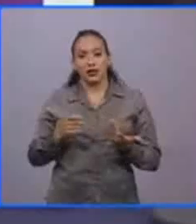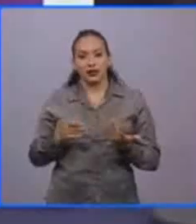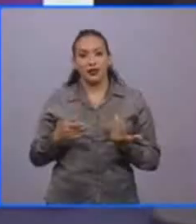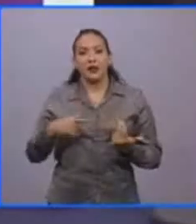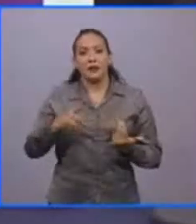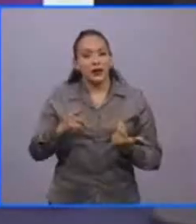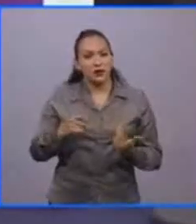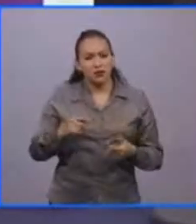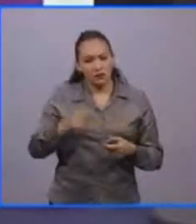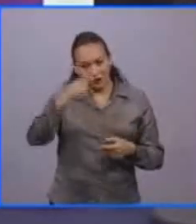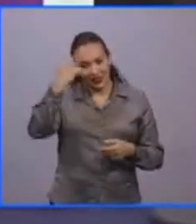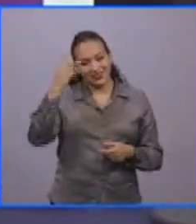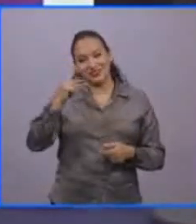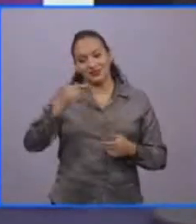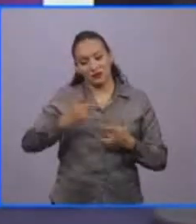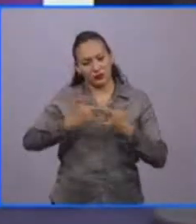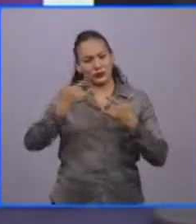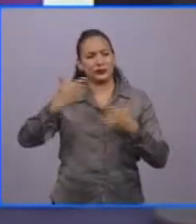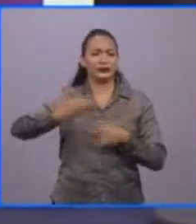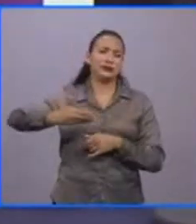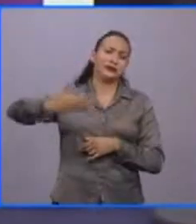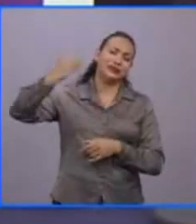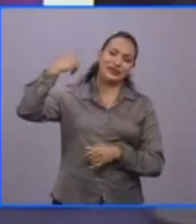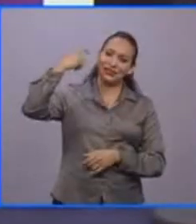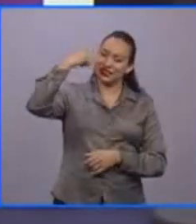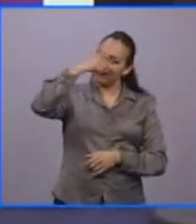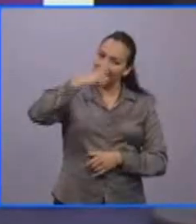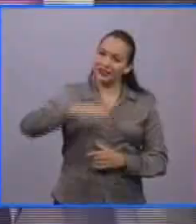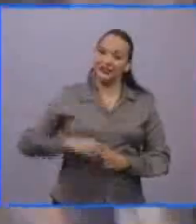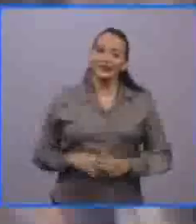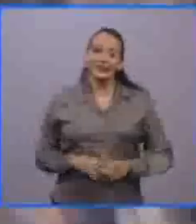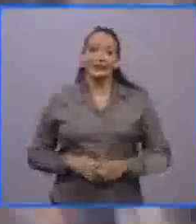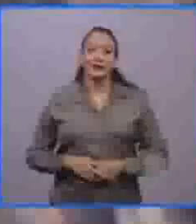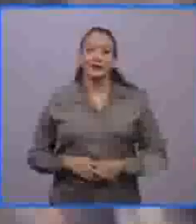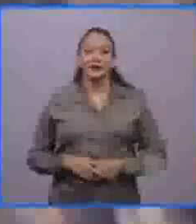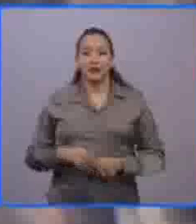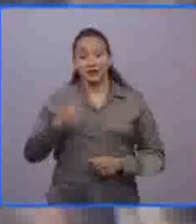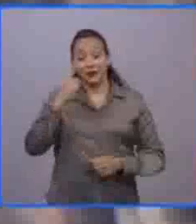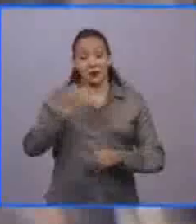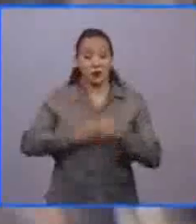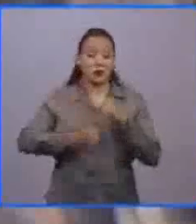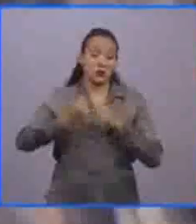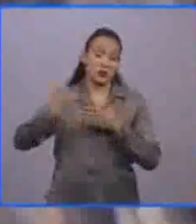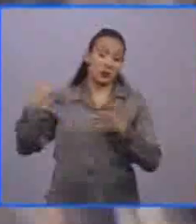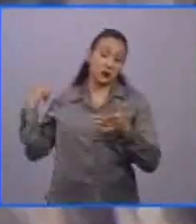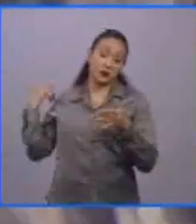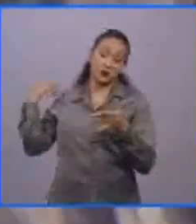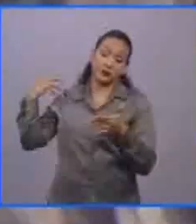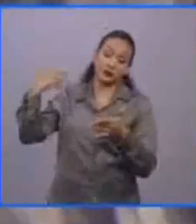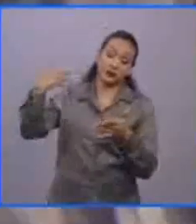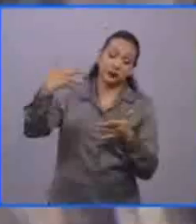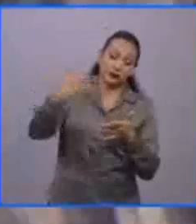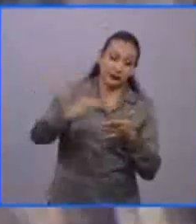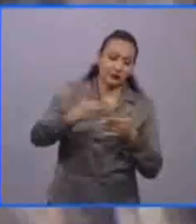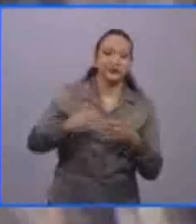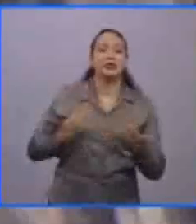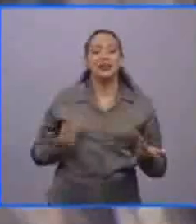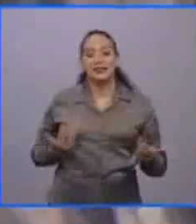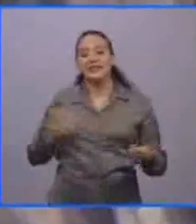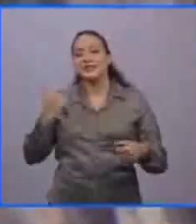proceso largo e histórico que ha enfrentado diversas complejidades. A lo largo de todos estos años se ha tenido que